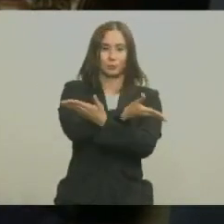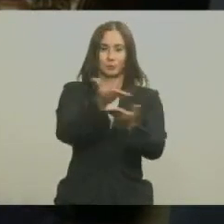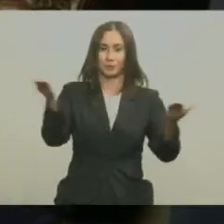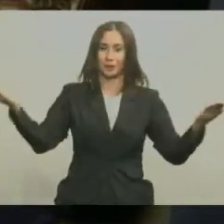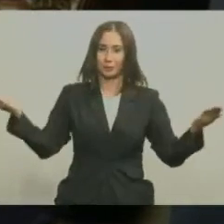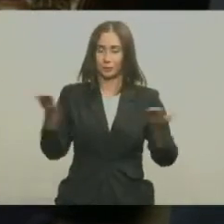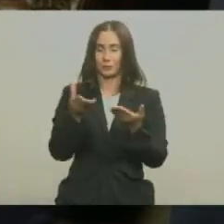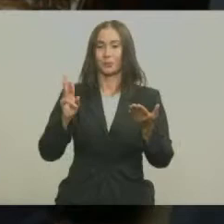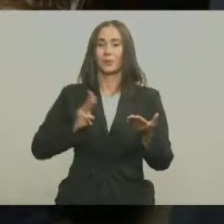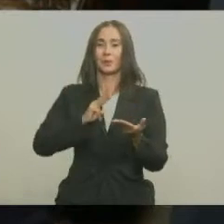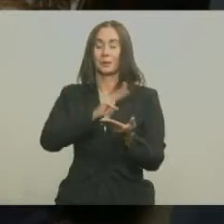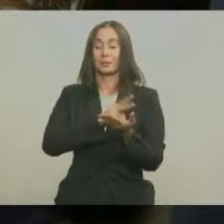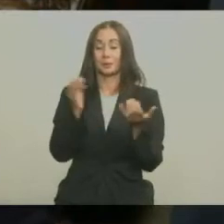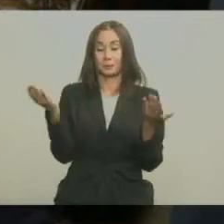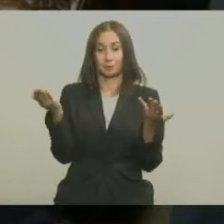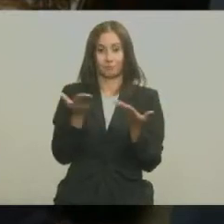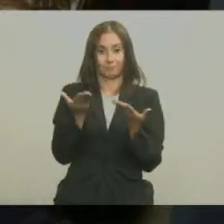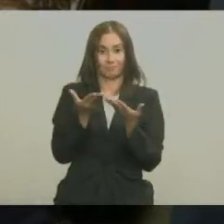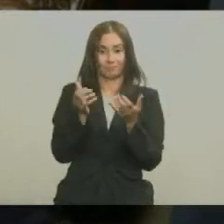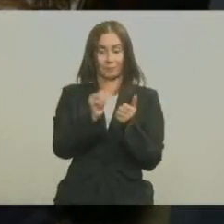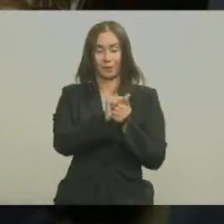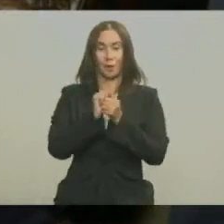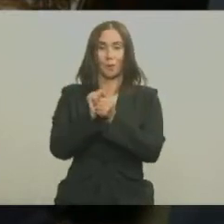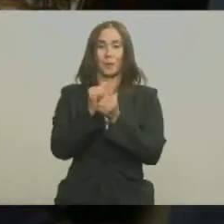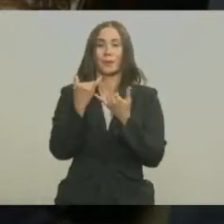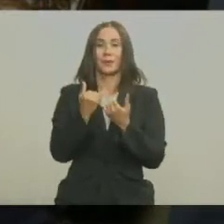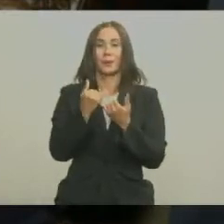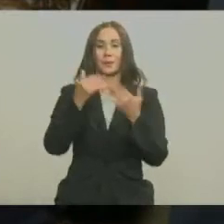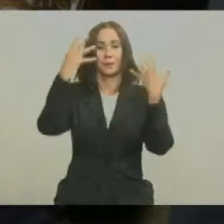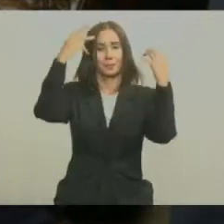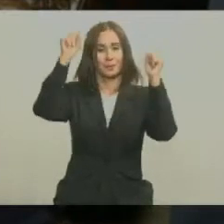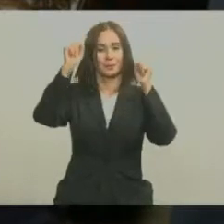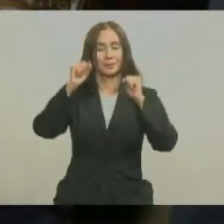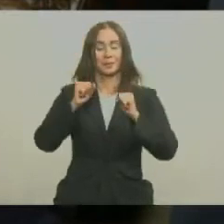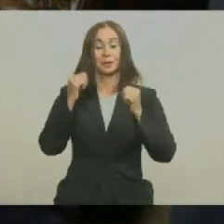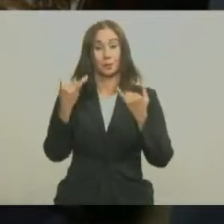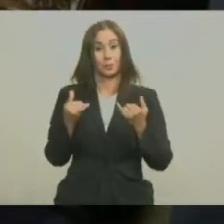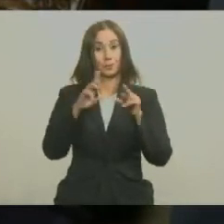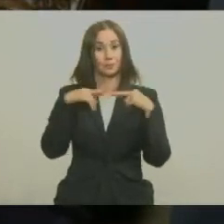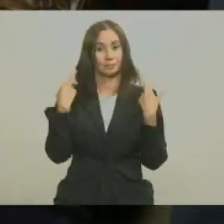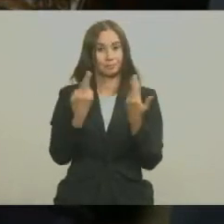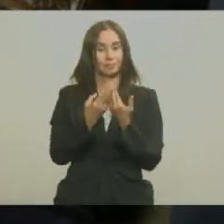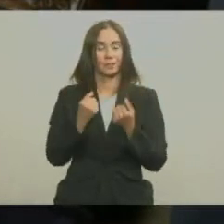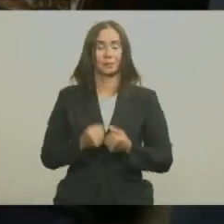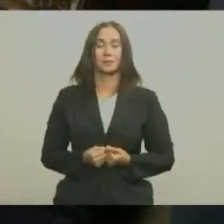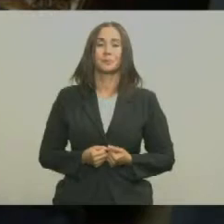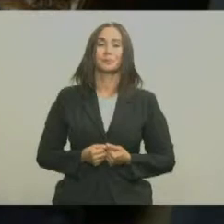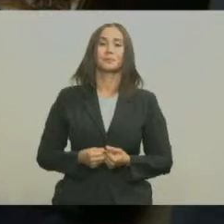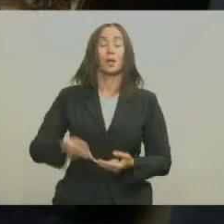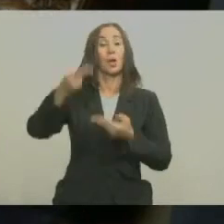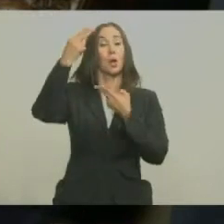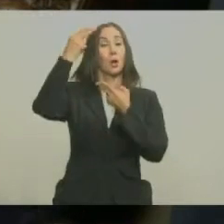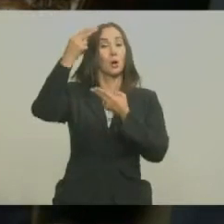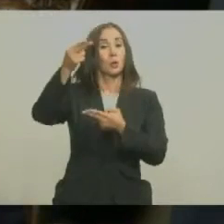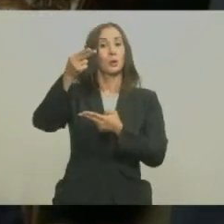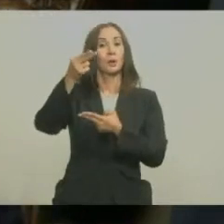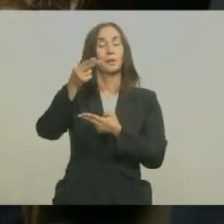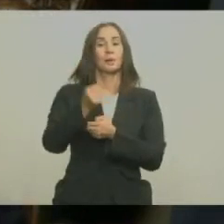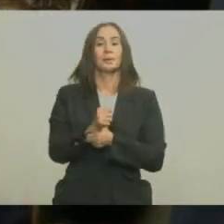uno de los ministros que acompañan al presidente de la República en esta reunión. Honorable Alfredo